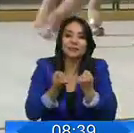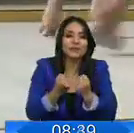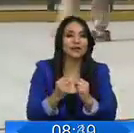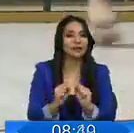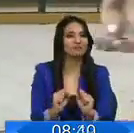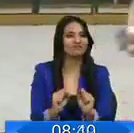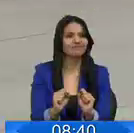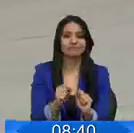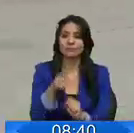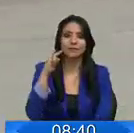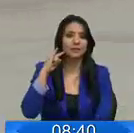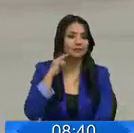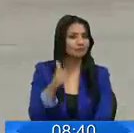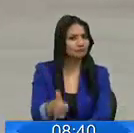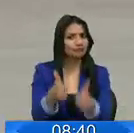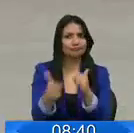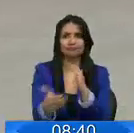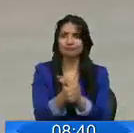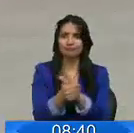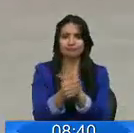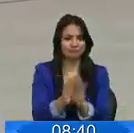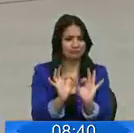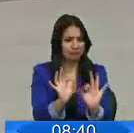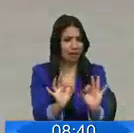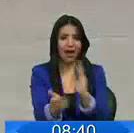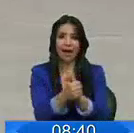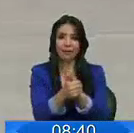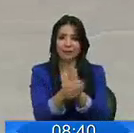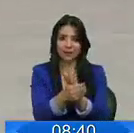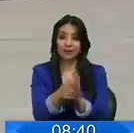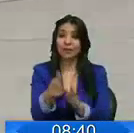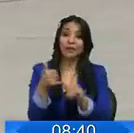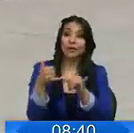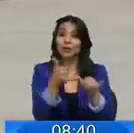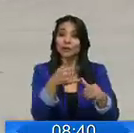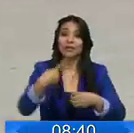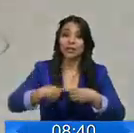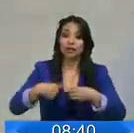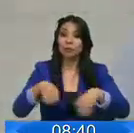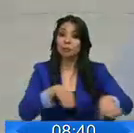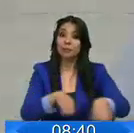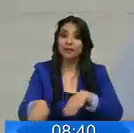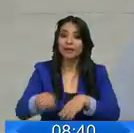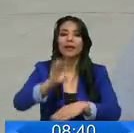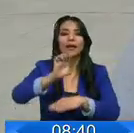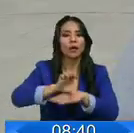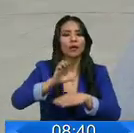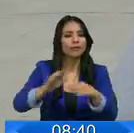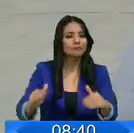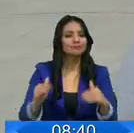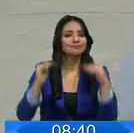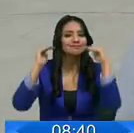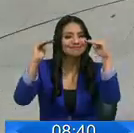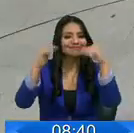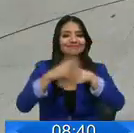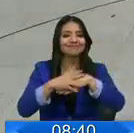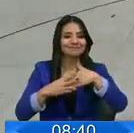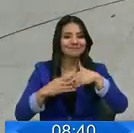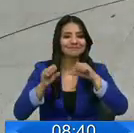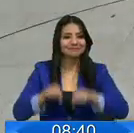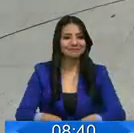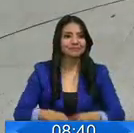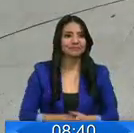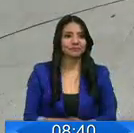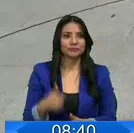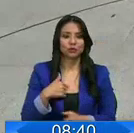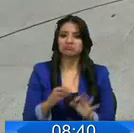talentosas, entonces esperamos que el Club Quito Patín y Ecuador en sí queden lo más alto del suramericano. He venido